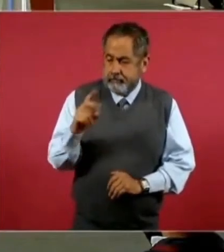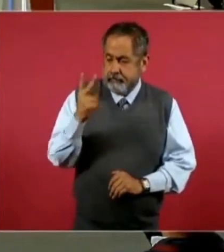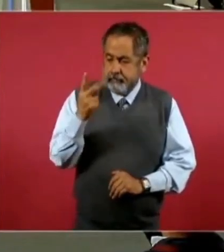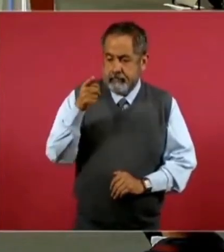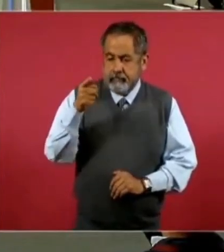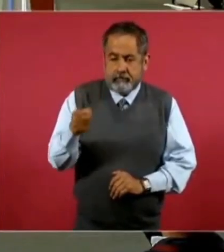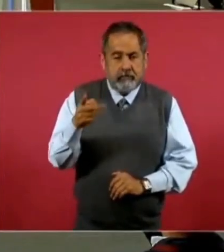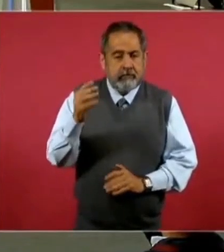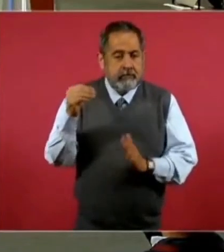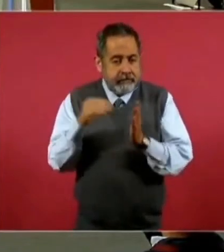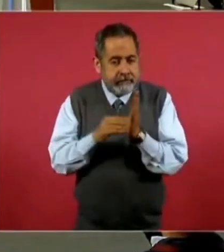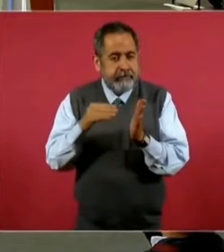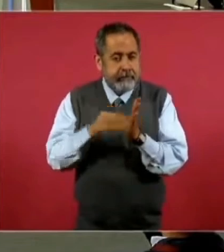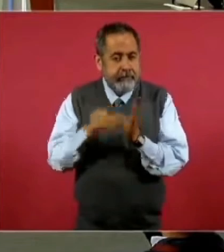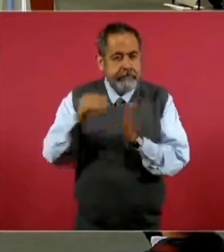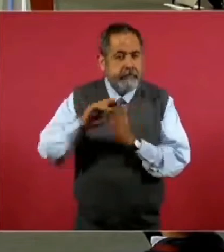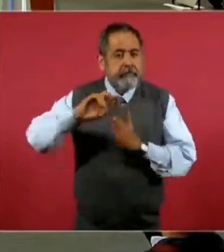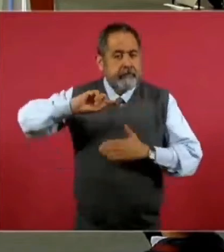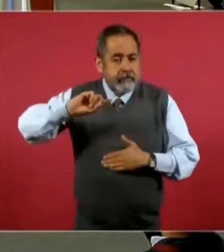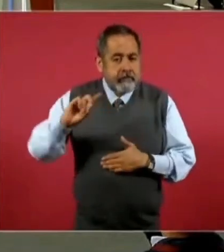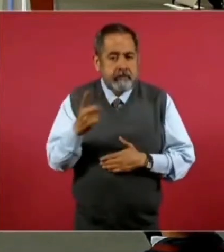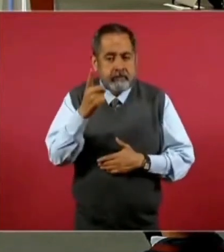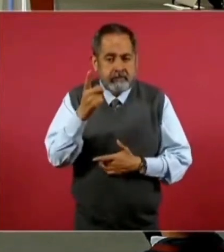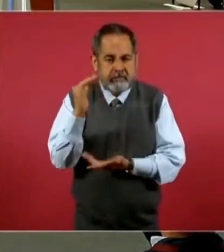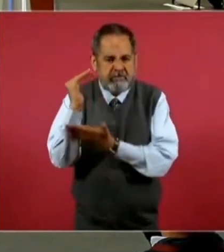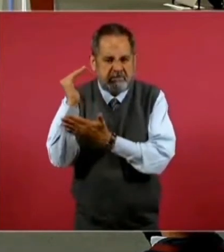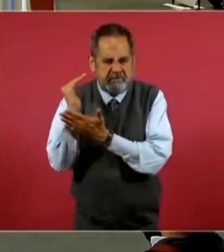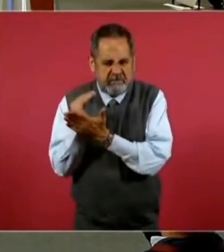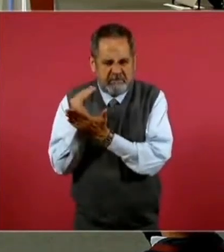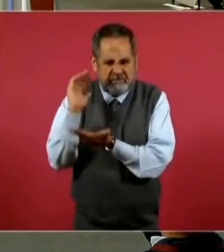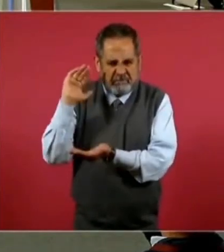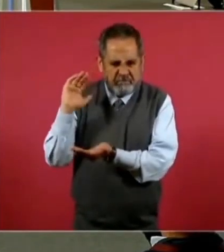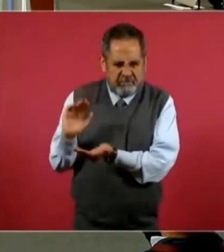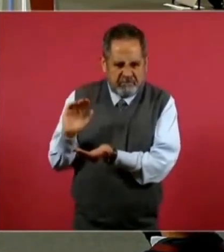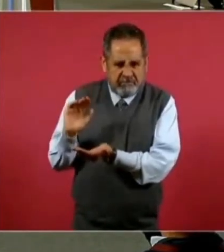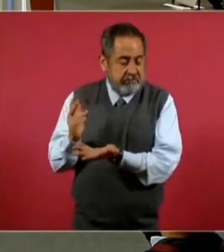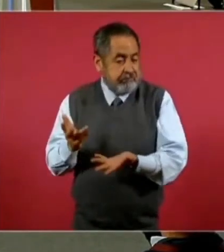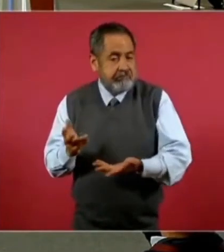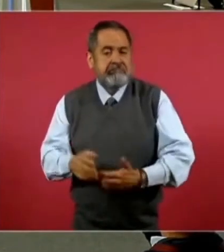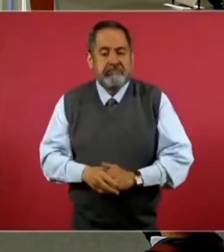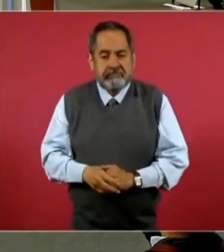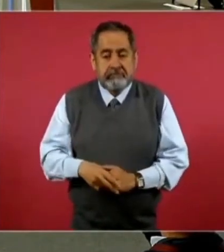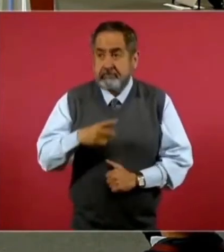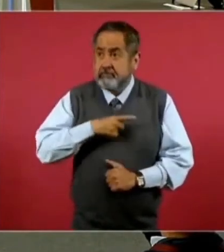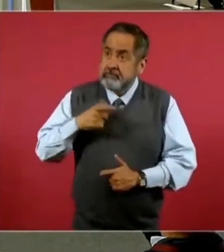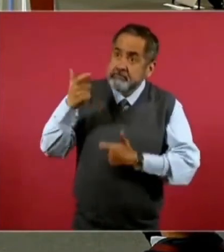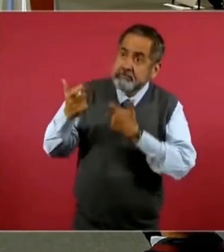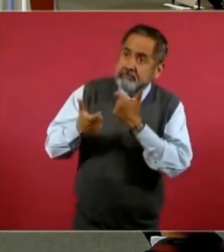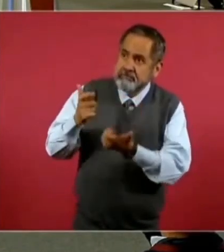32.9 mil millones de dólares menos de deuda.